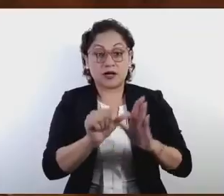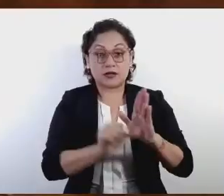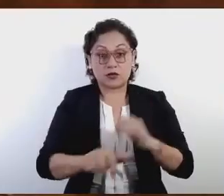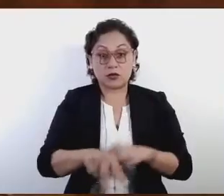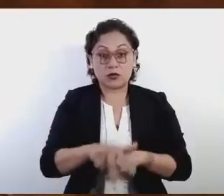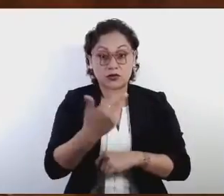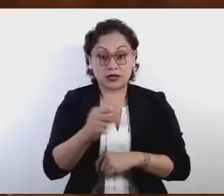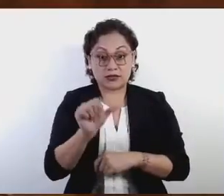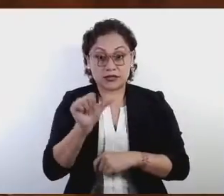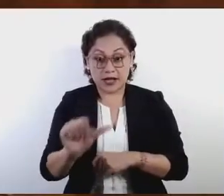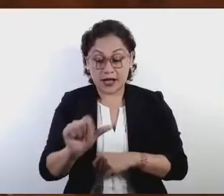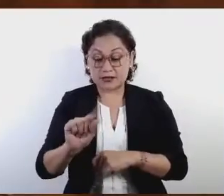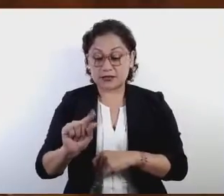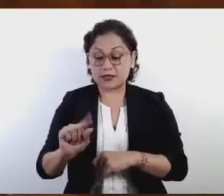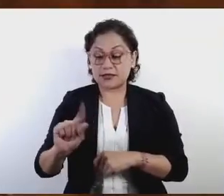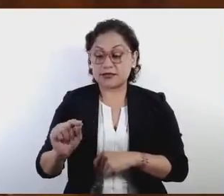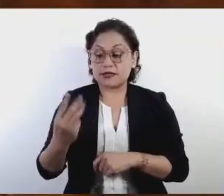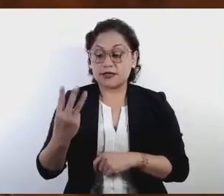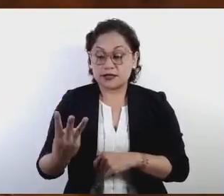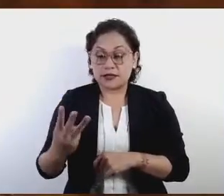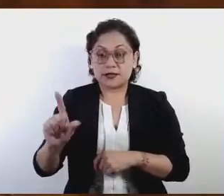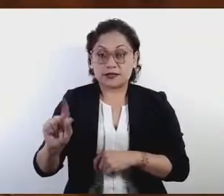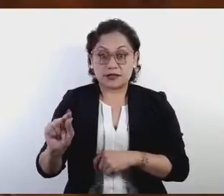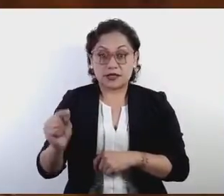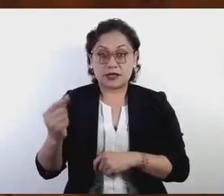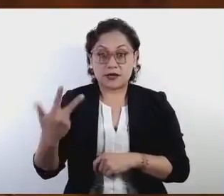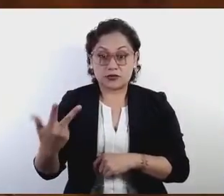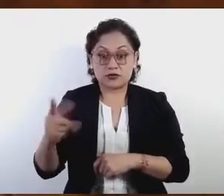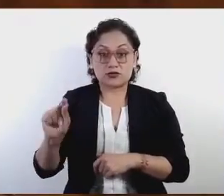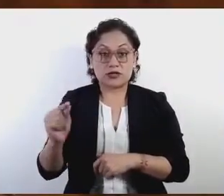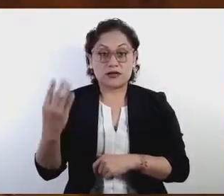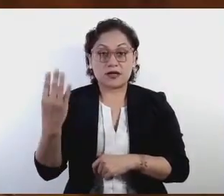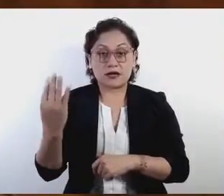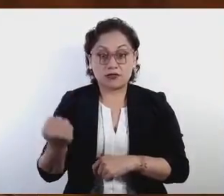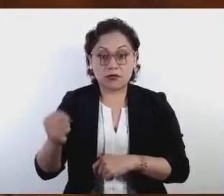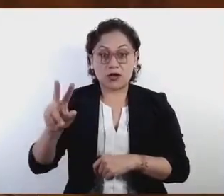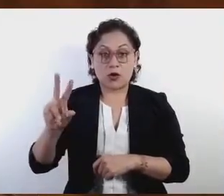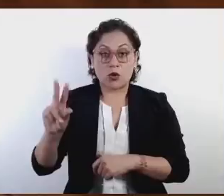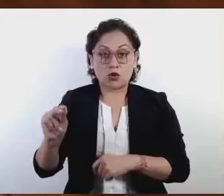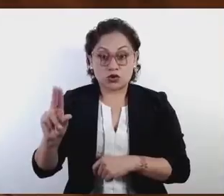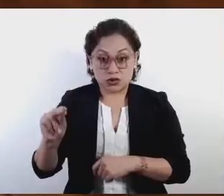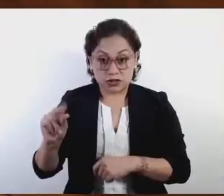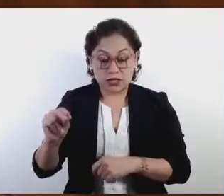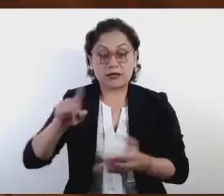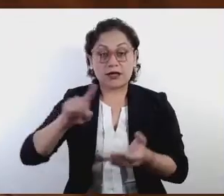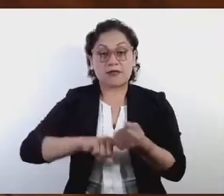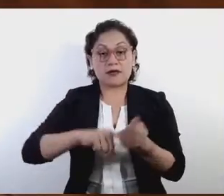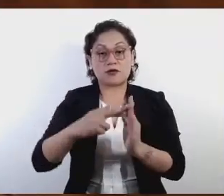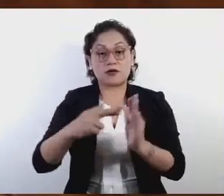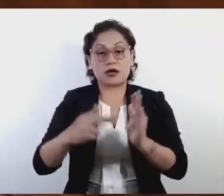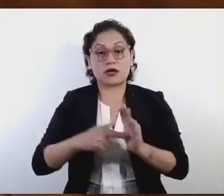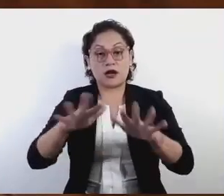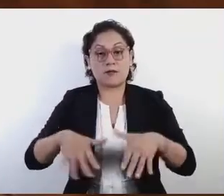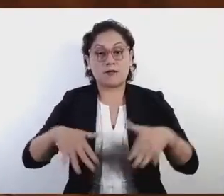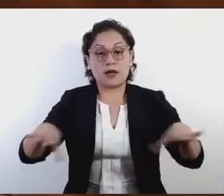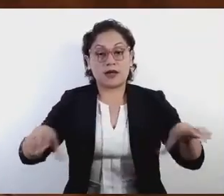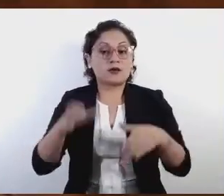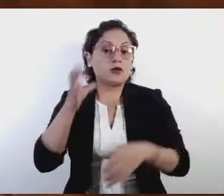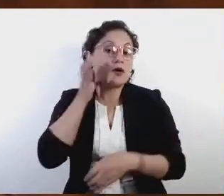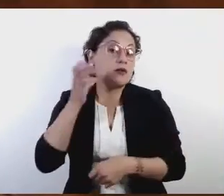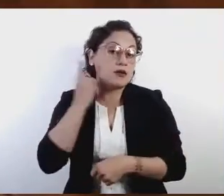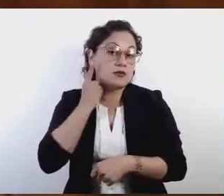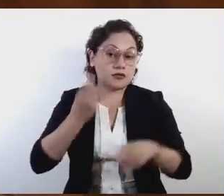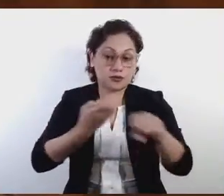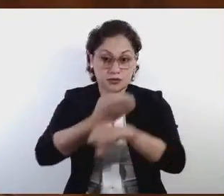70, 73, 78, 79 y 80 del Reglamento del Poder Legislativo del Estado Libre y Soberano de